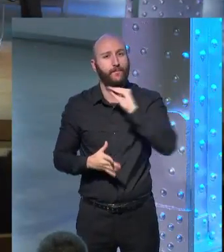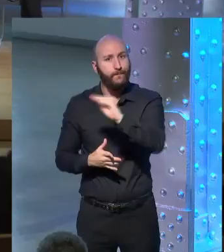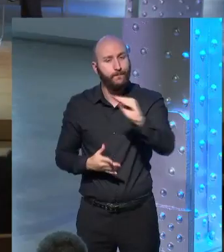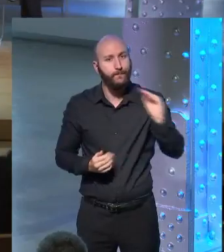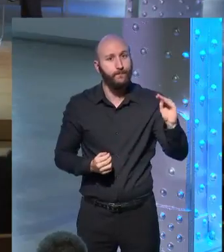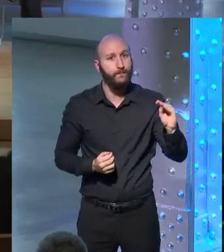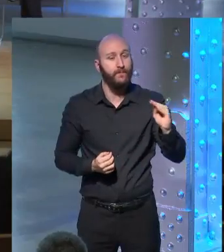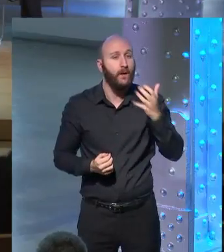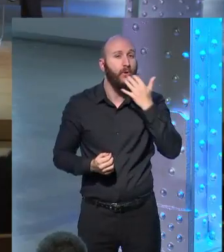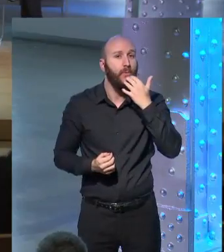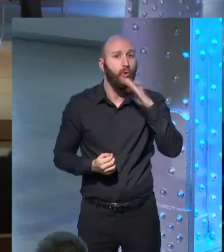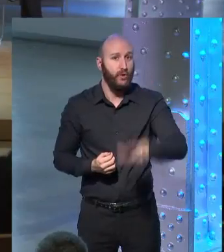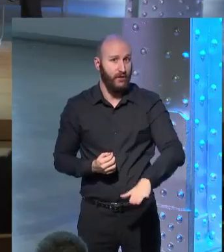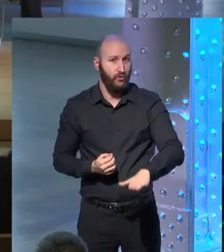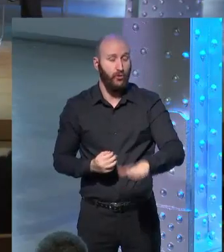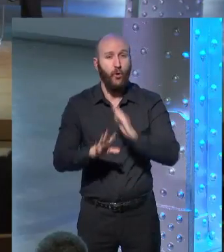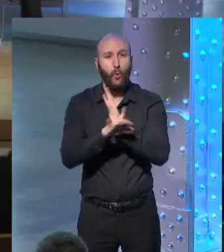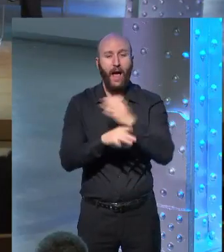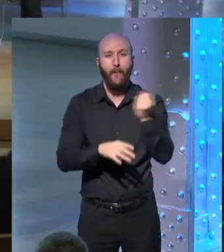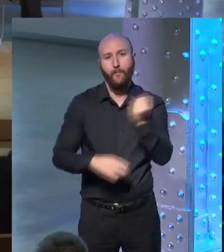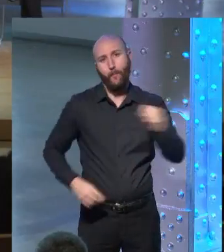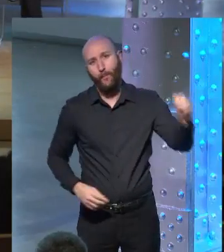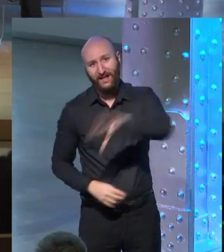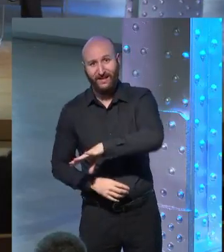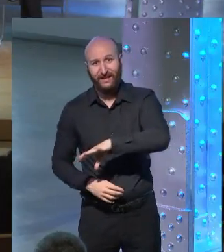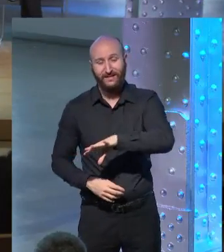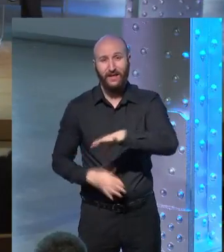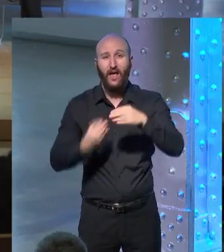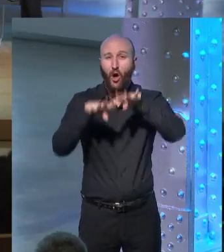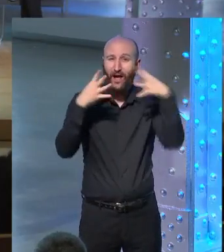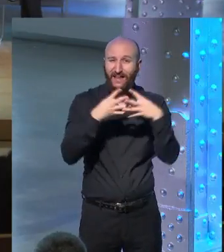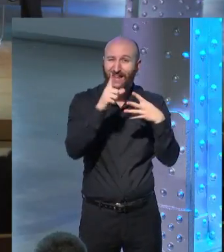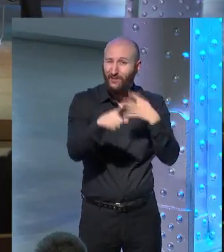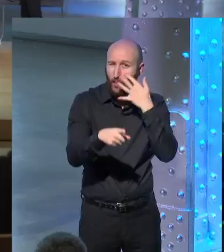juegue un niño al parchís online es peligroso.